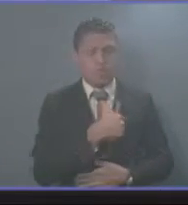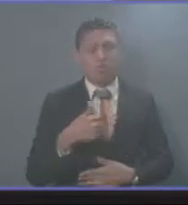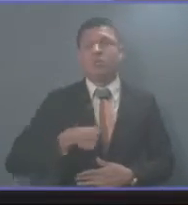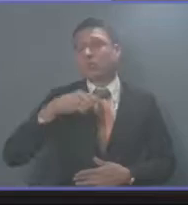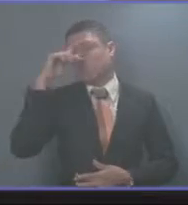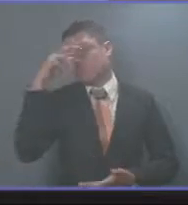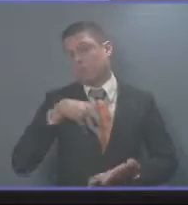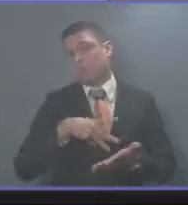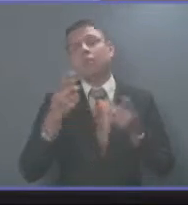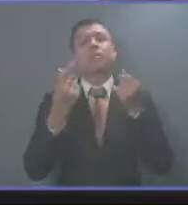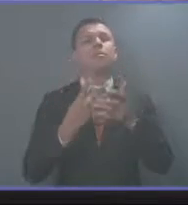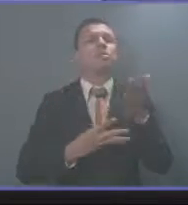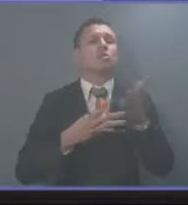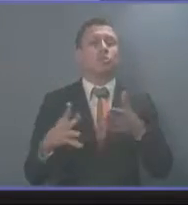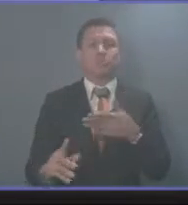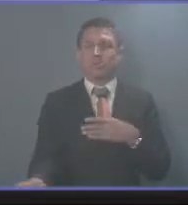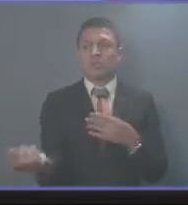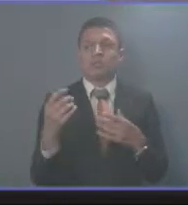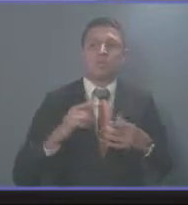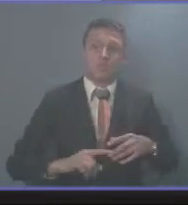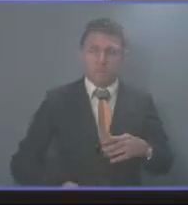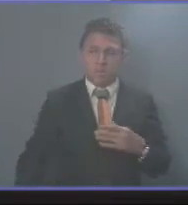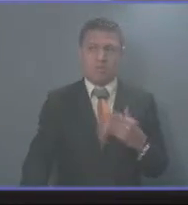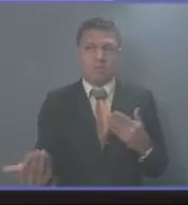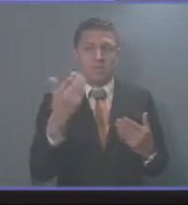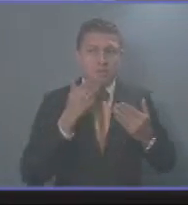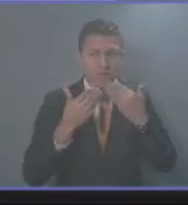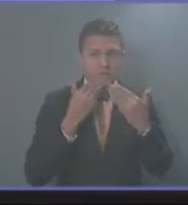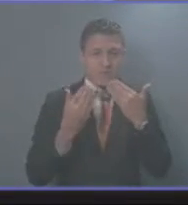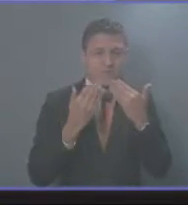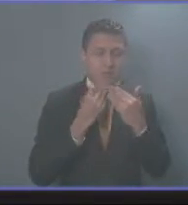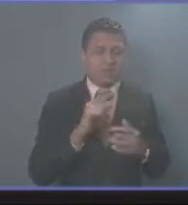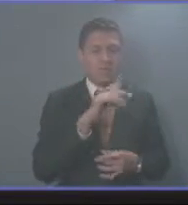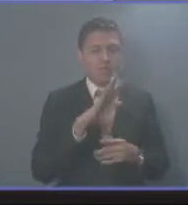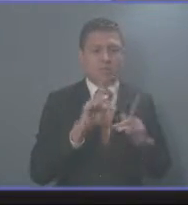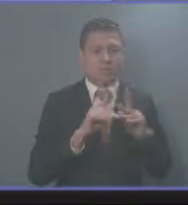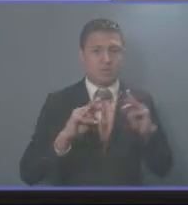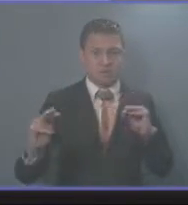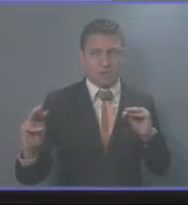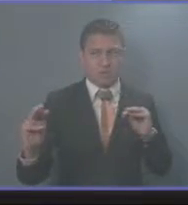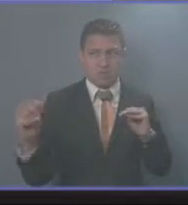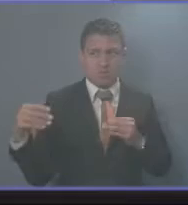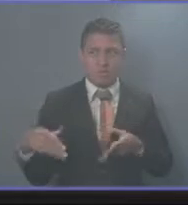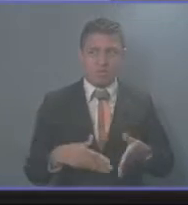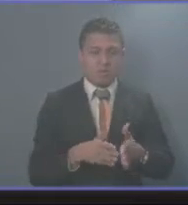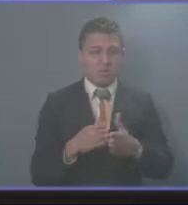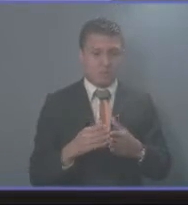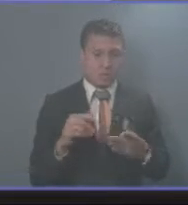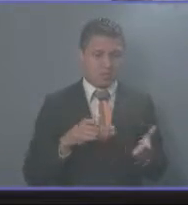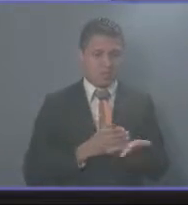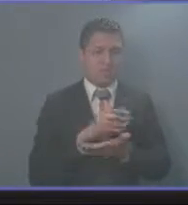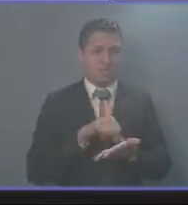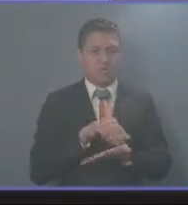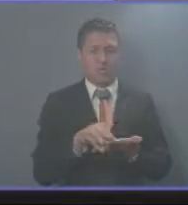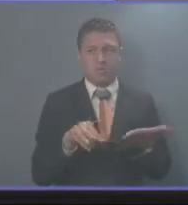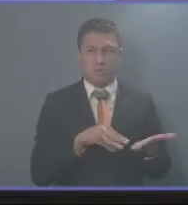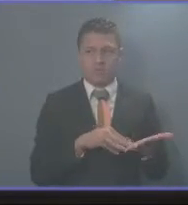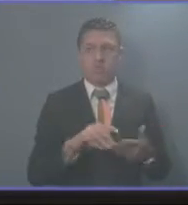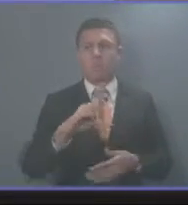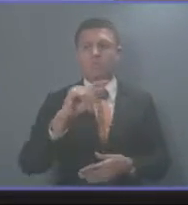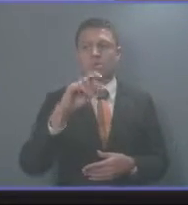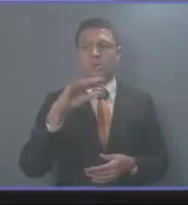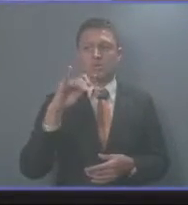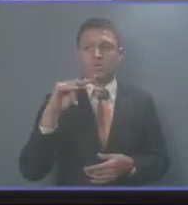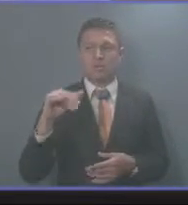en el presupuesto del año 2020 el recarpeteo de 14 kilómetros de carretera del municipio de San Esteban Catarina